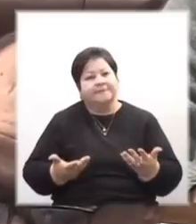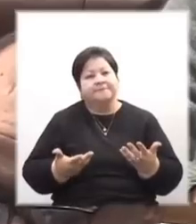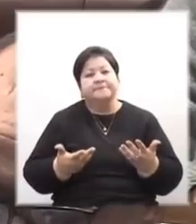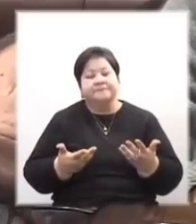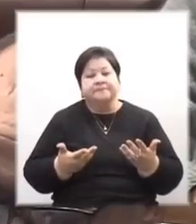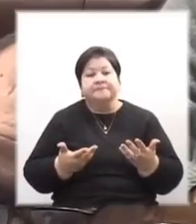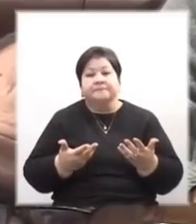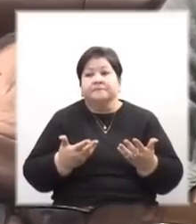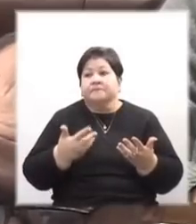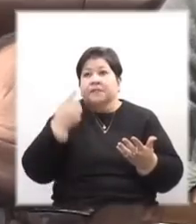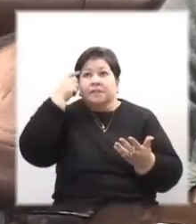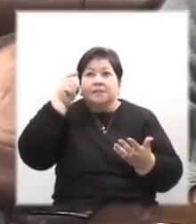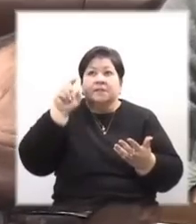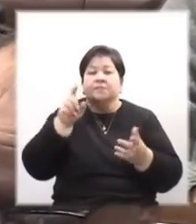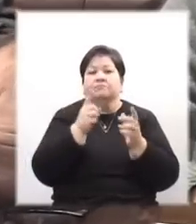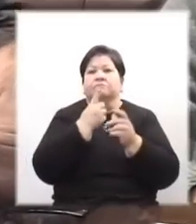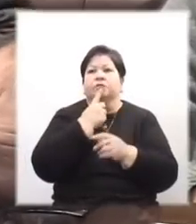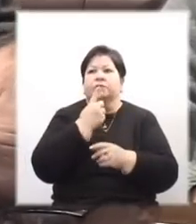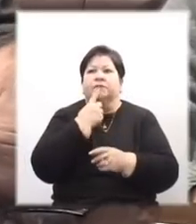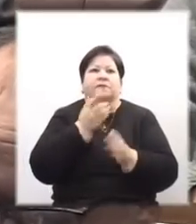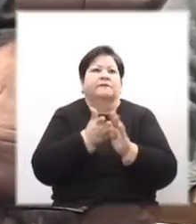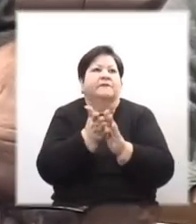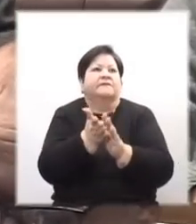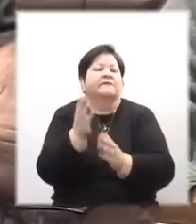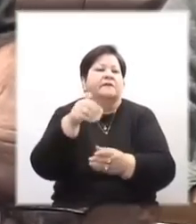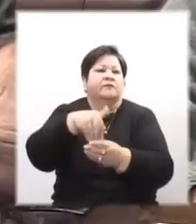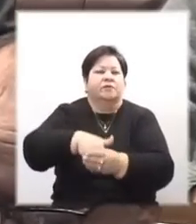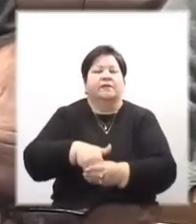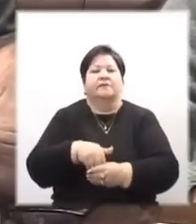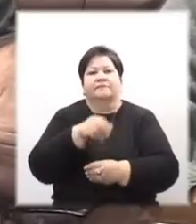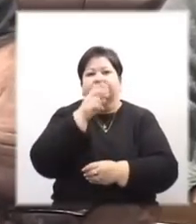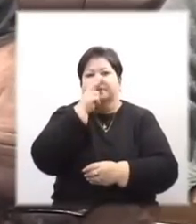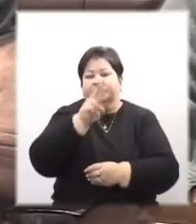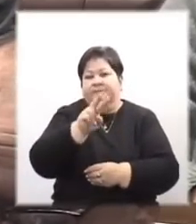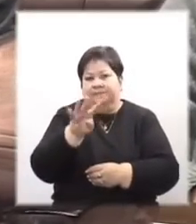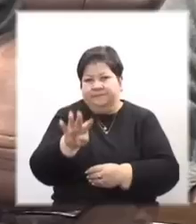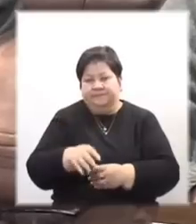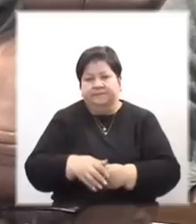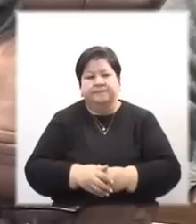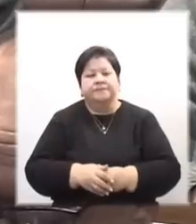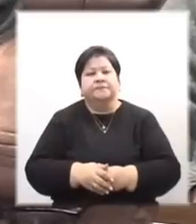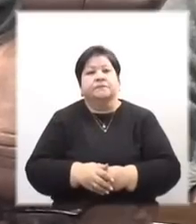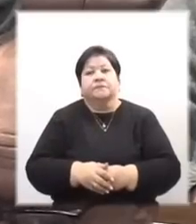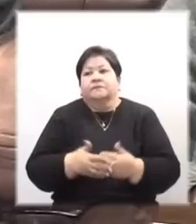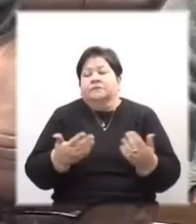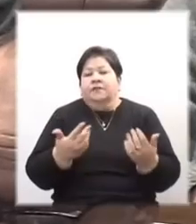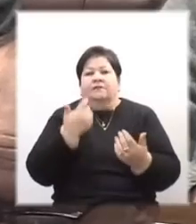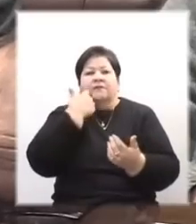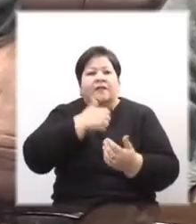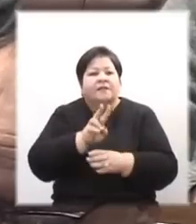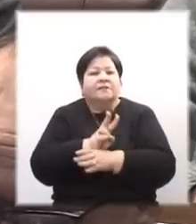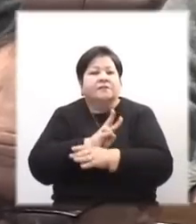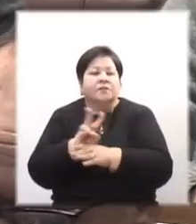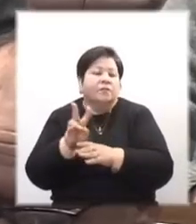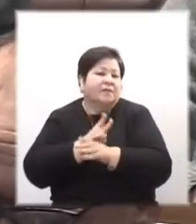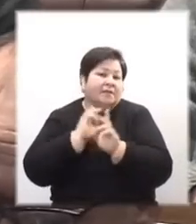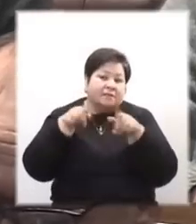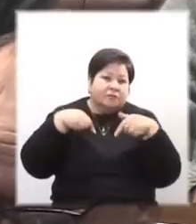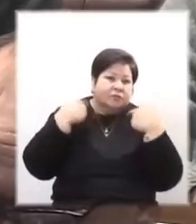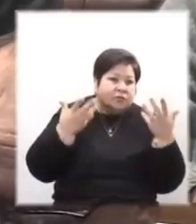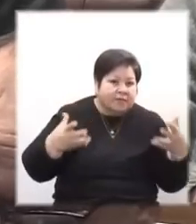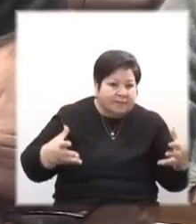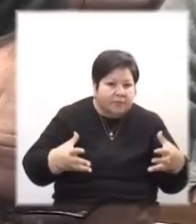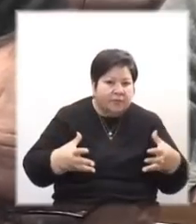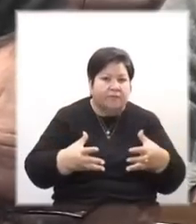perspectiva política que cada uno acompañe o que vaya a votar en las elecciones venideras. La inseguridad está golpeando a toda la población